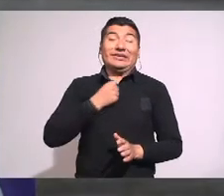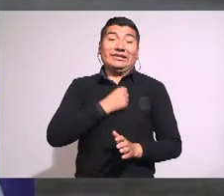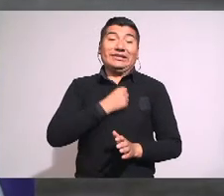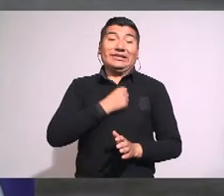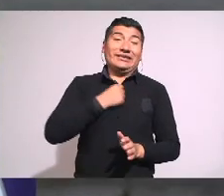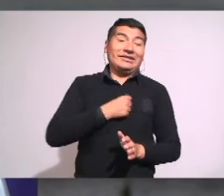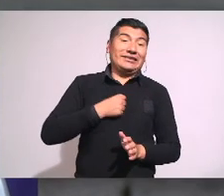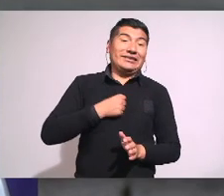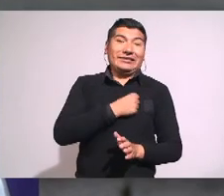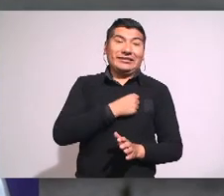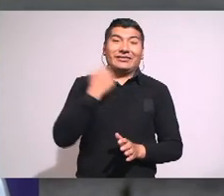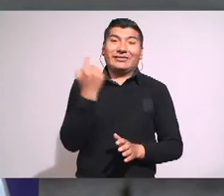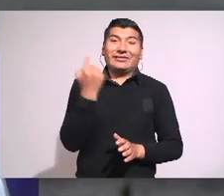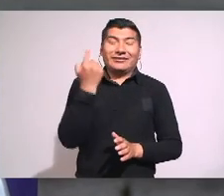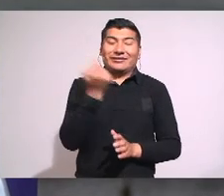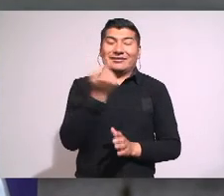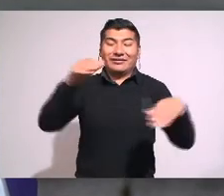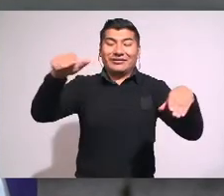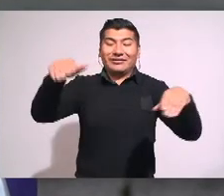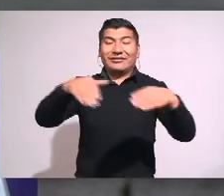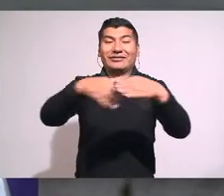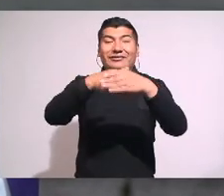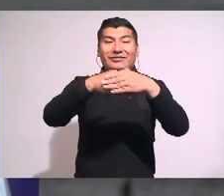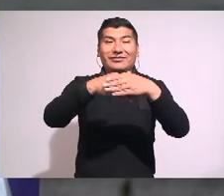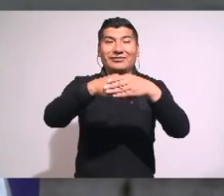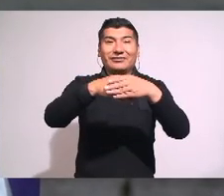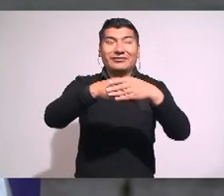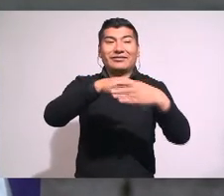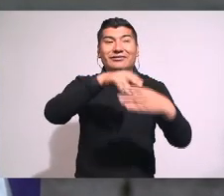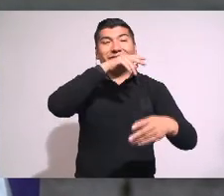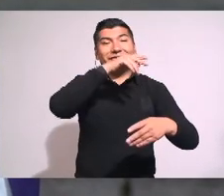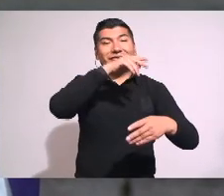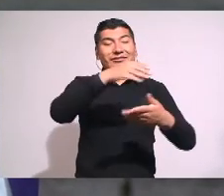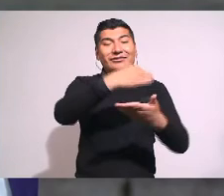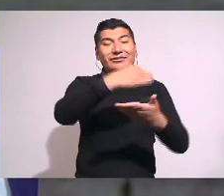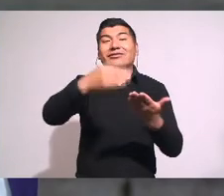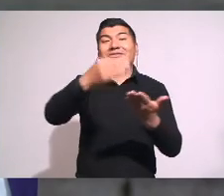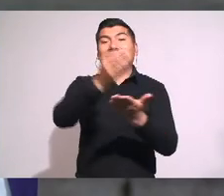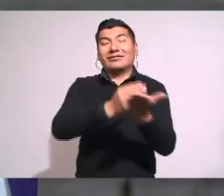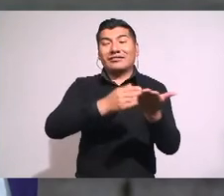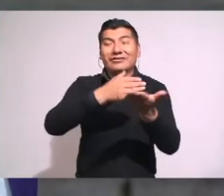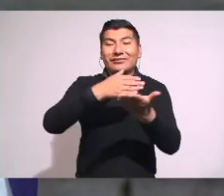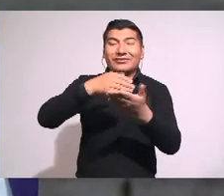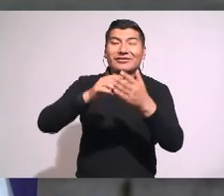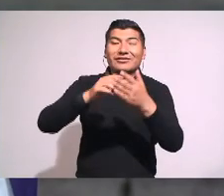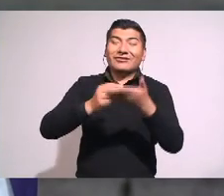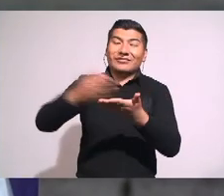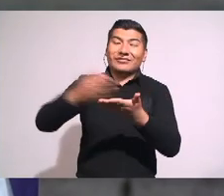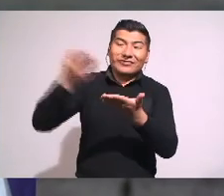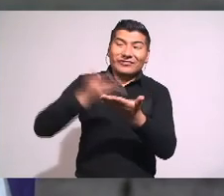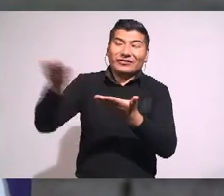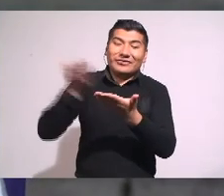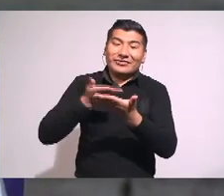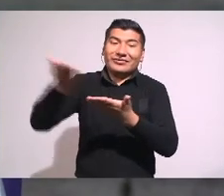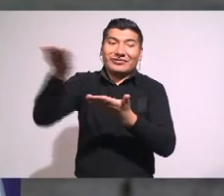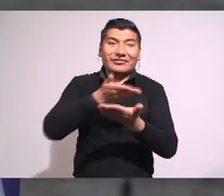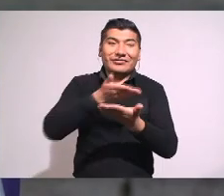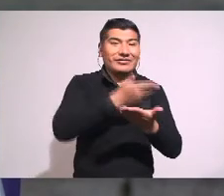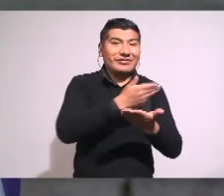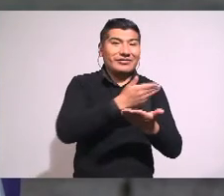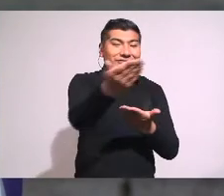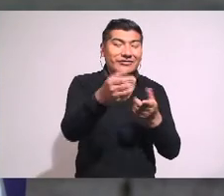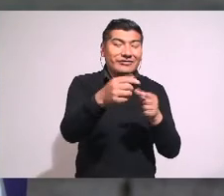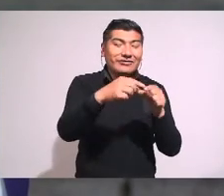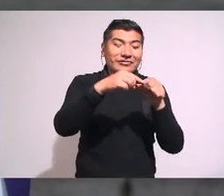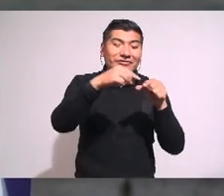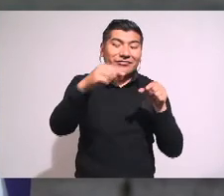Lamentablemente, como suele ocurrir en los matrimonios, la mayor parte de la torta se lo llevan, ¿no? Y nos invitan,